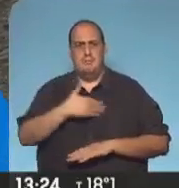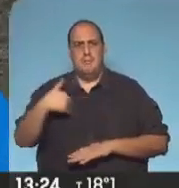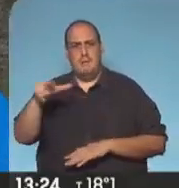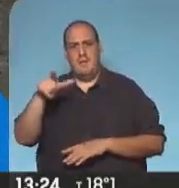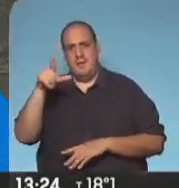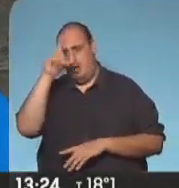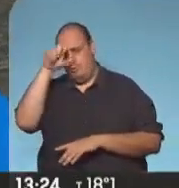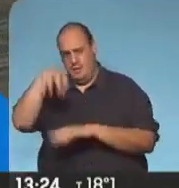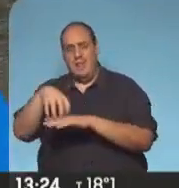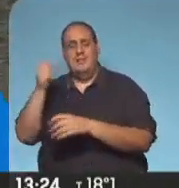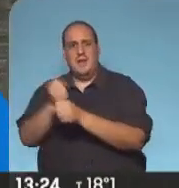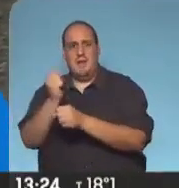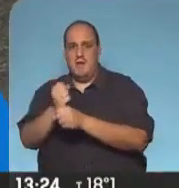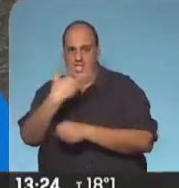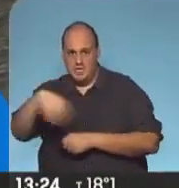trabaja en un hospital, las puede llevar.